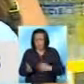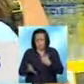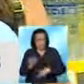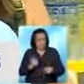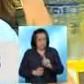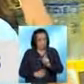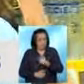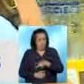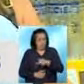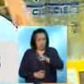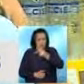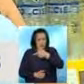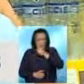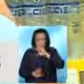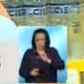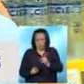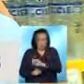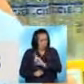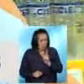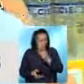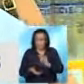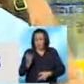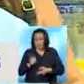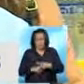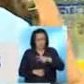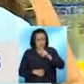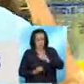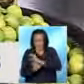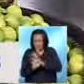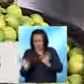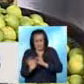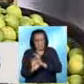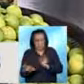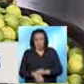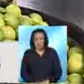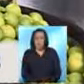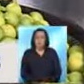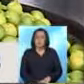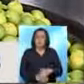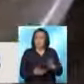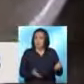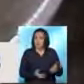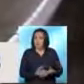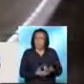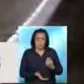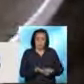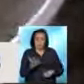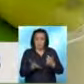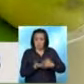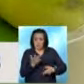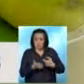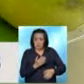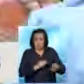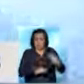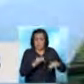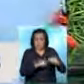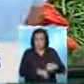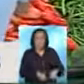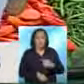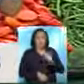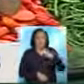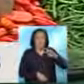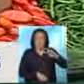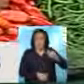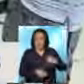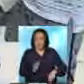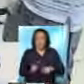se ha aumentado en lo absoluto ni se va a aumentar absolutamente nada. En tanto, tras el incremento de su precio en los mercados de Lima, el limón era el más buscado